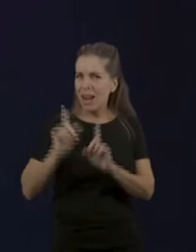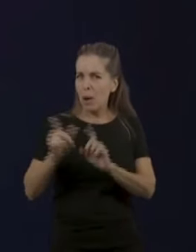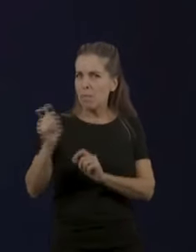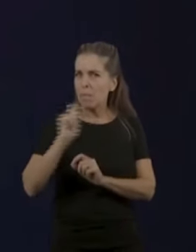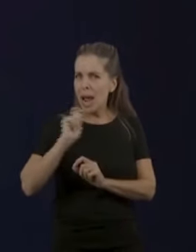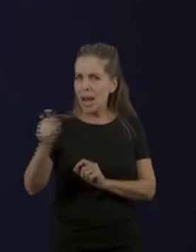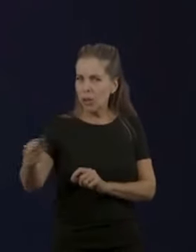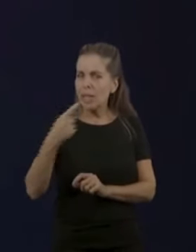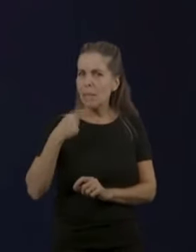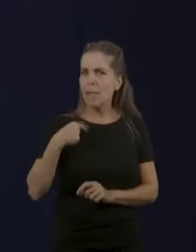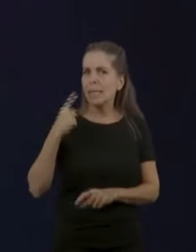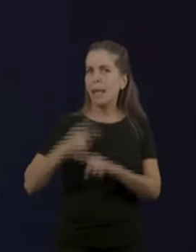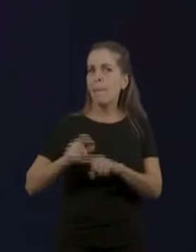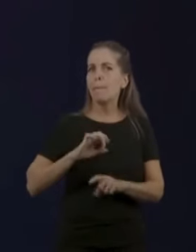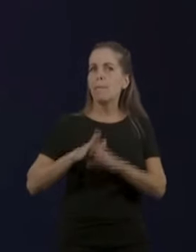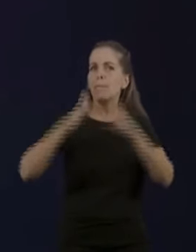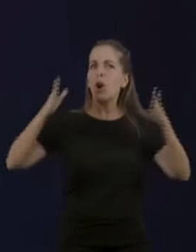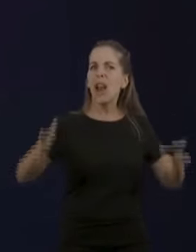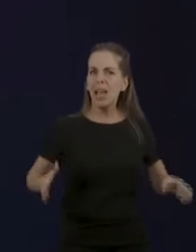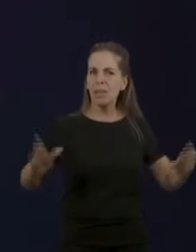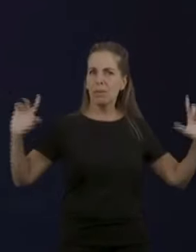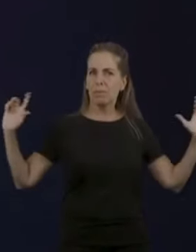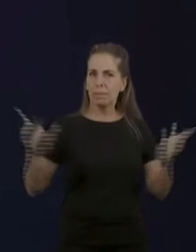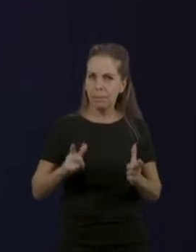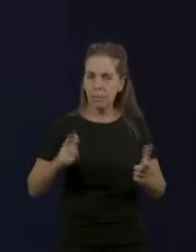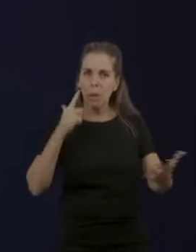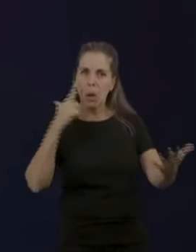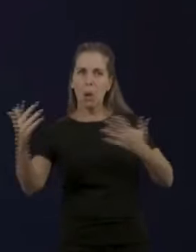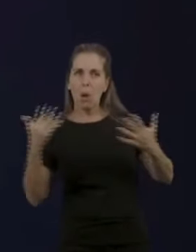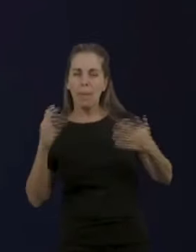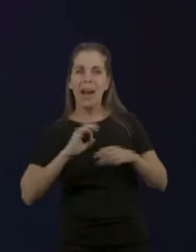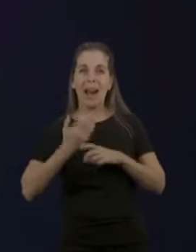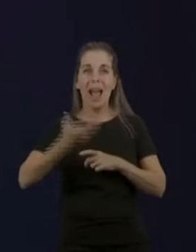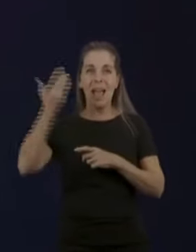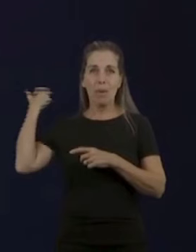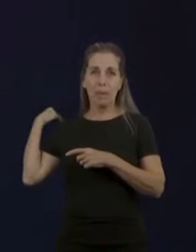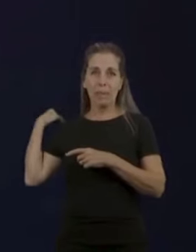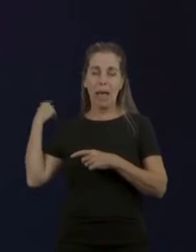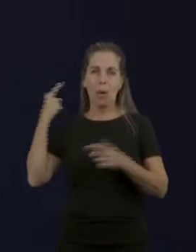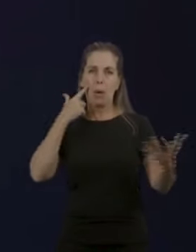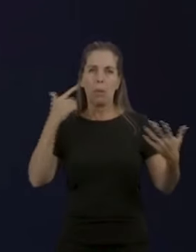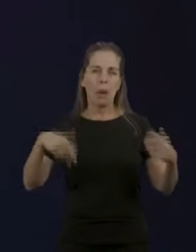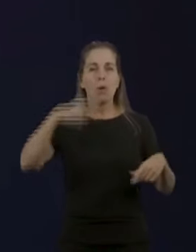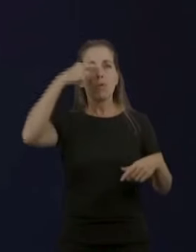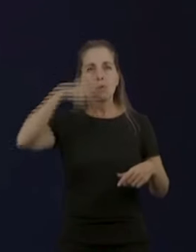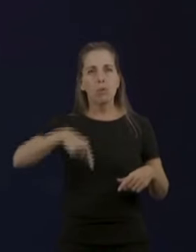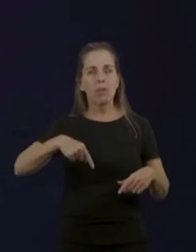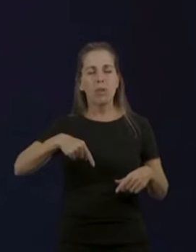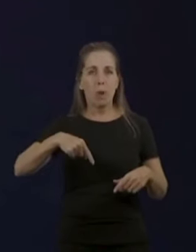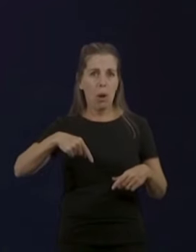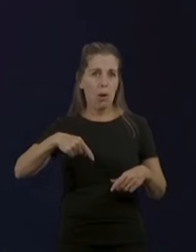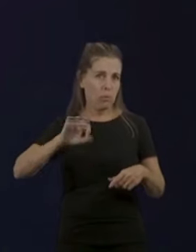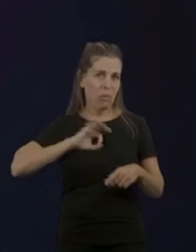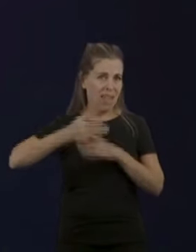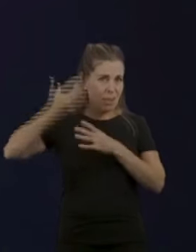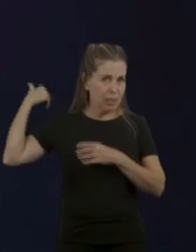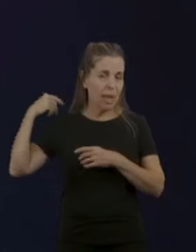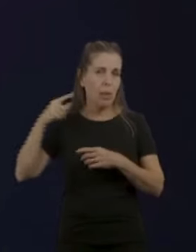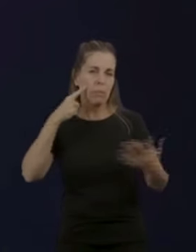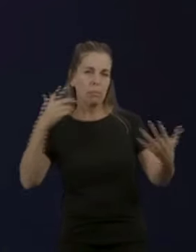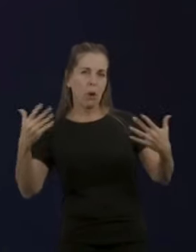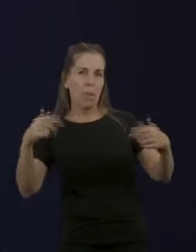interanual lo que indica una caída interanual es la comparación efectivamente de los últimos 12 meses pero más allá de eso